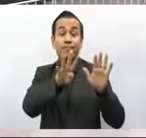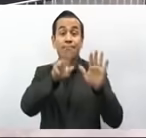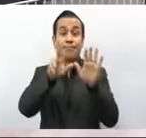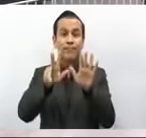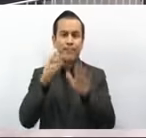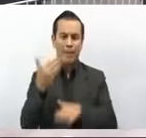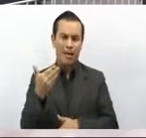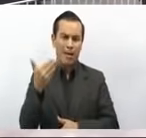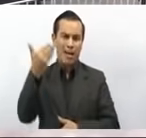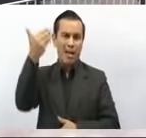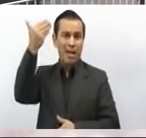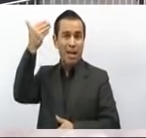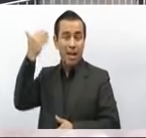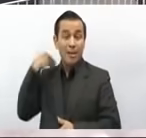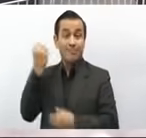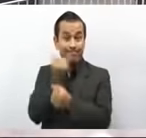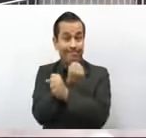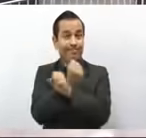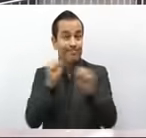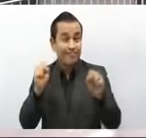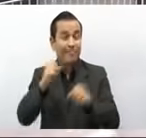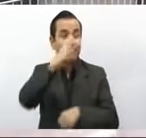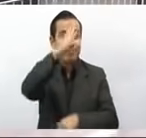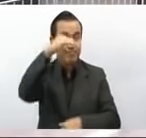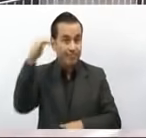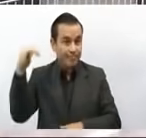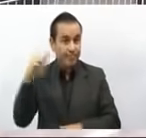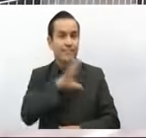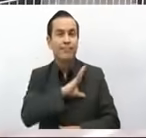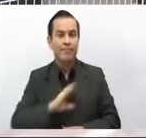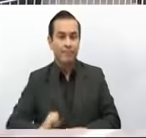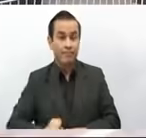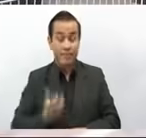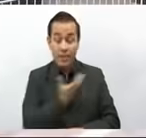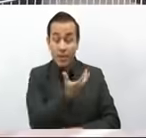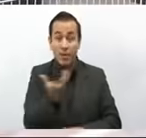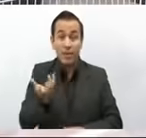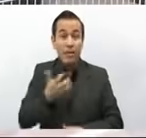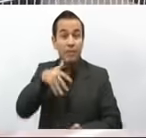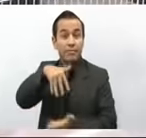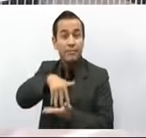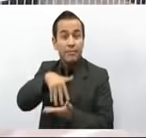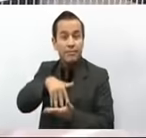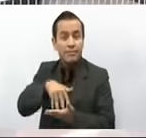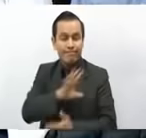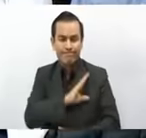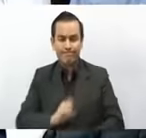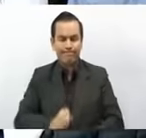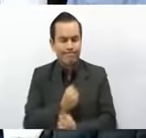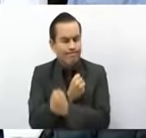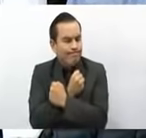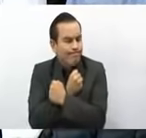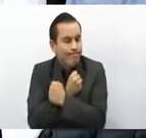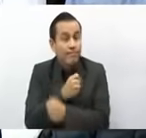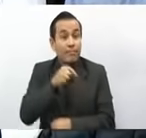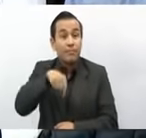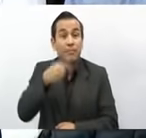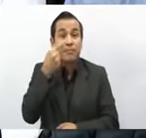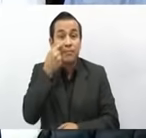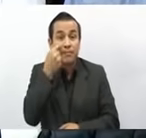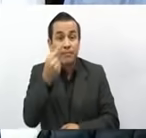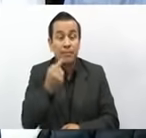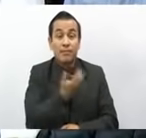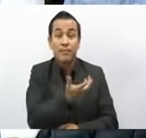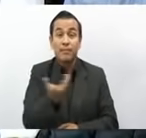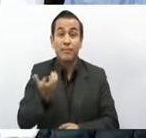198º aniversario de independencia patria. Querido pueblo salvadoreño, presenciemos en estos momentos